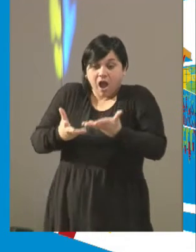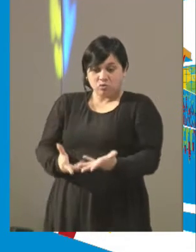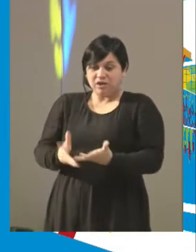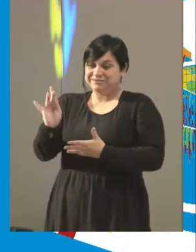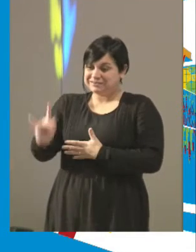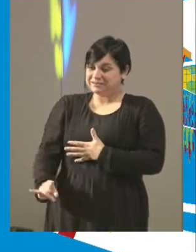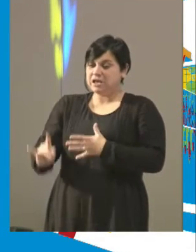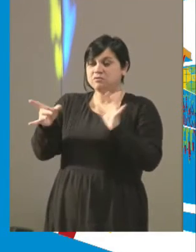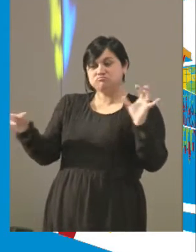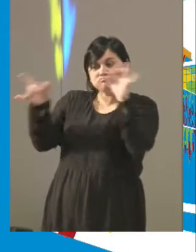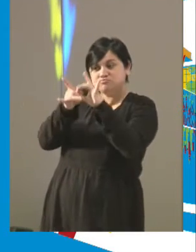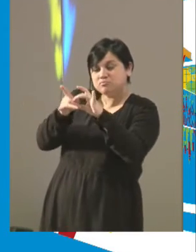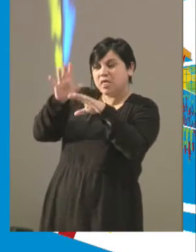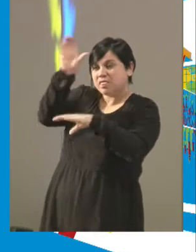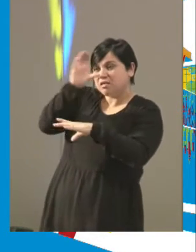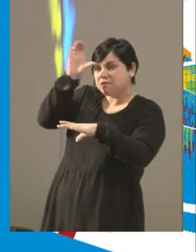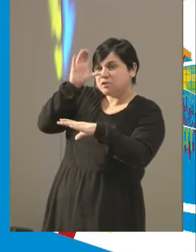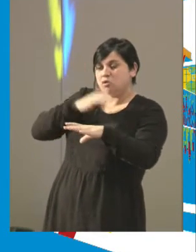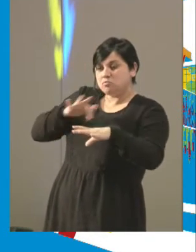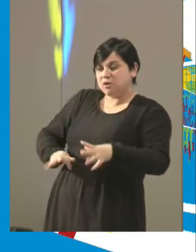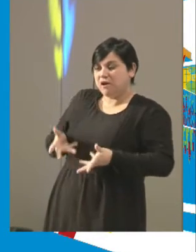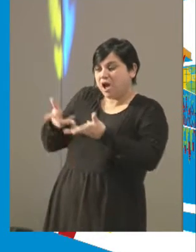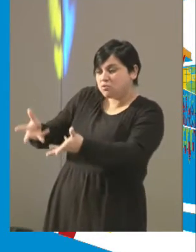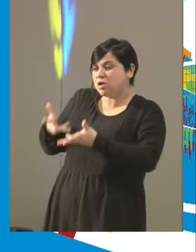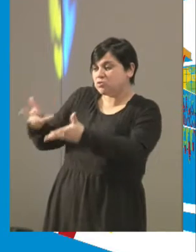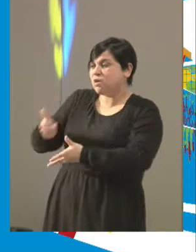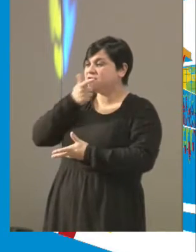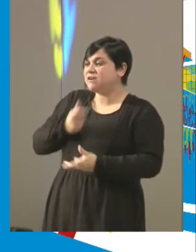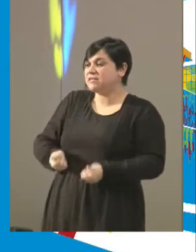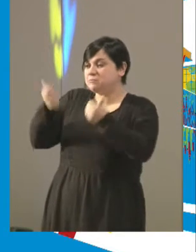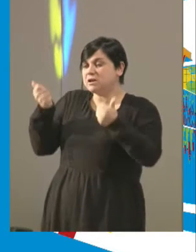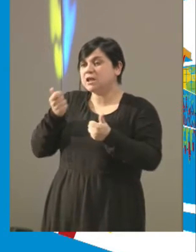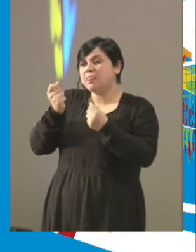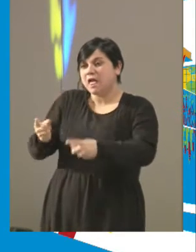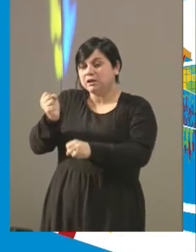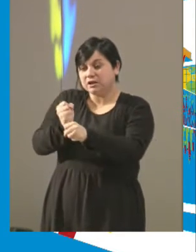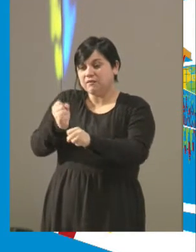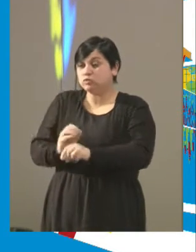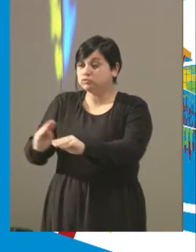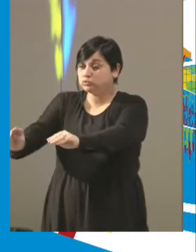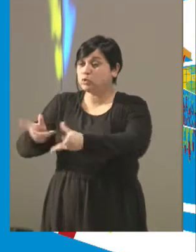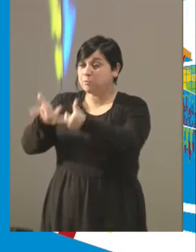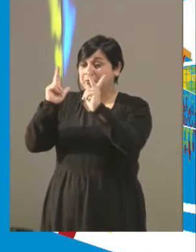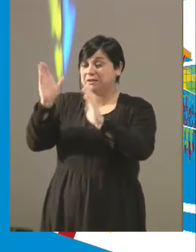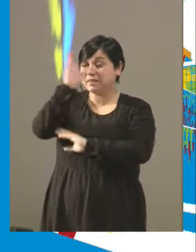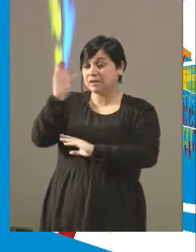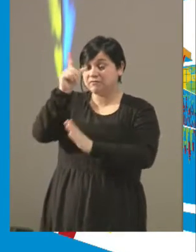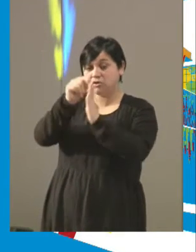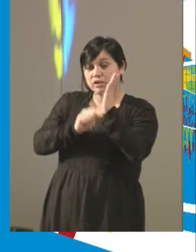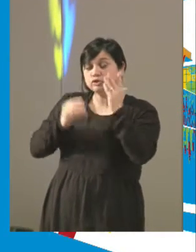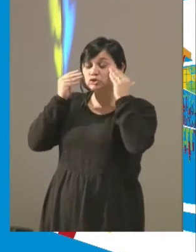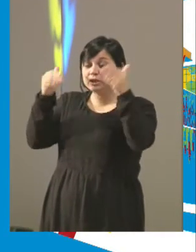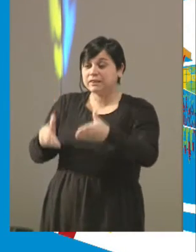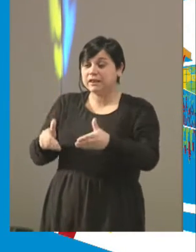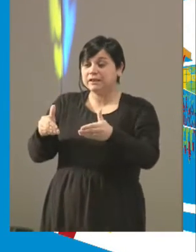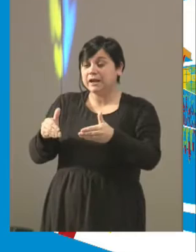un aliado muy bueno del científico de datos, cada vez le facilita más su tarea y cada vez permite que el científico de datos se centre en tareas de